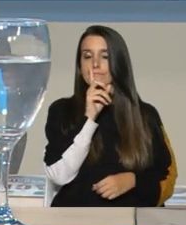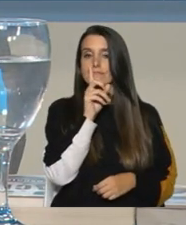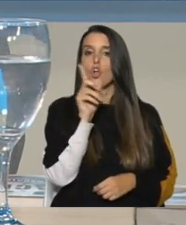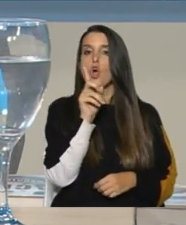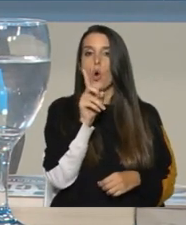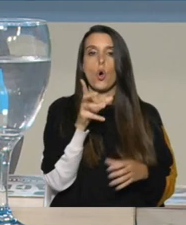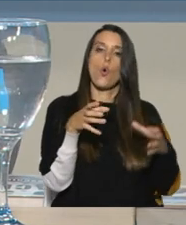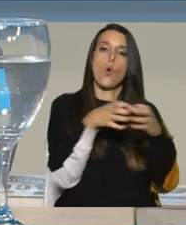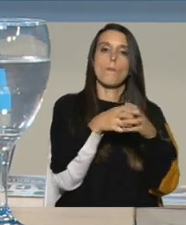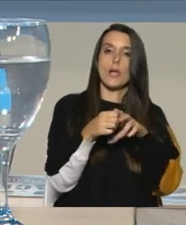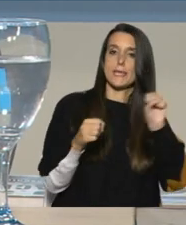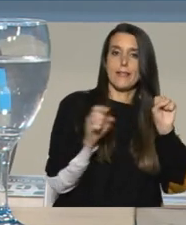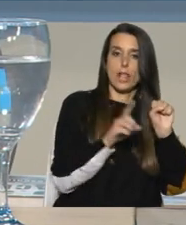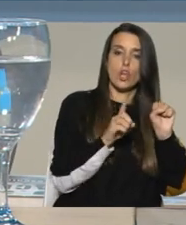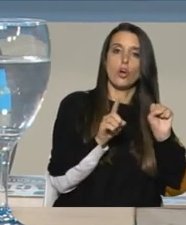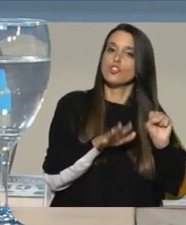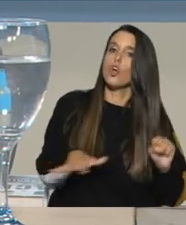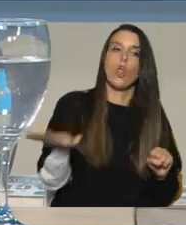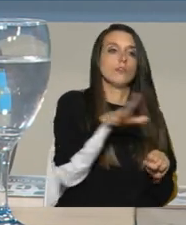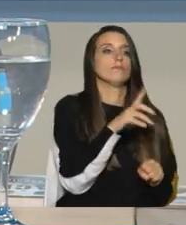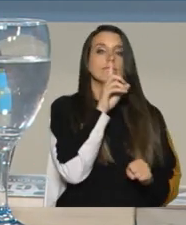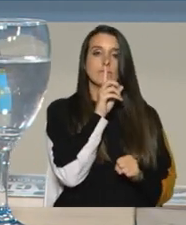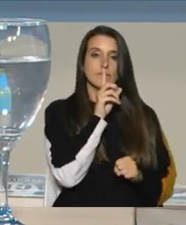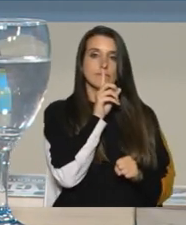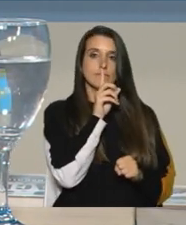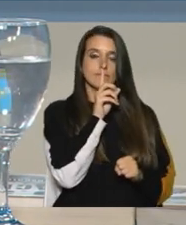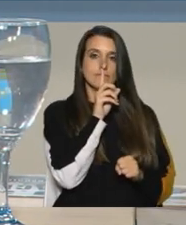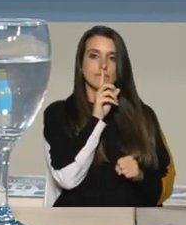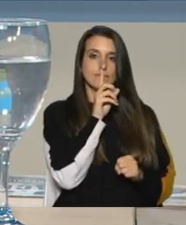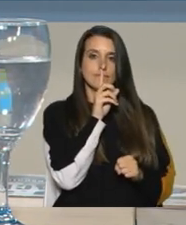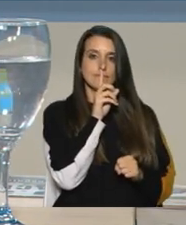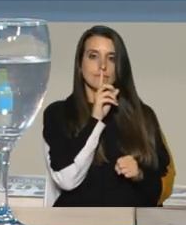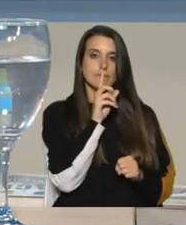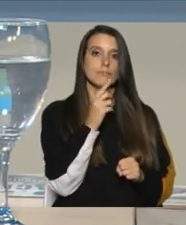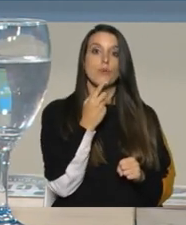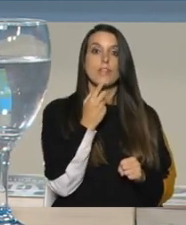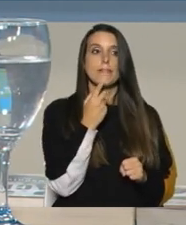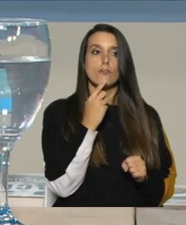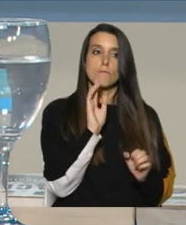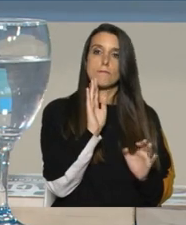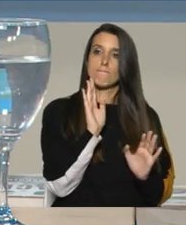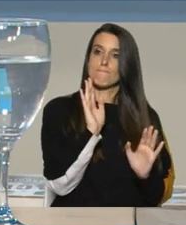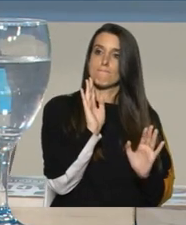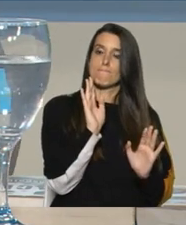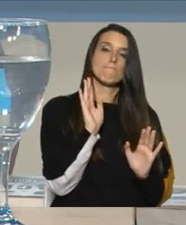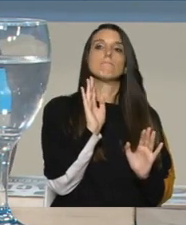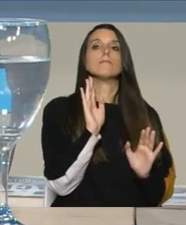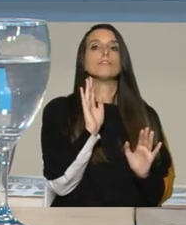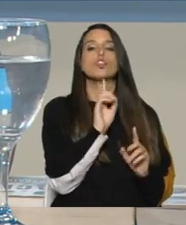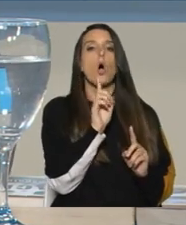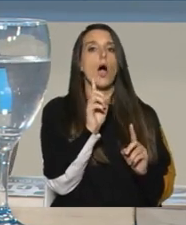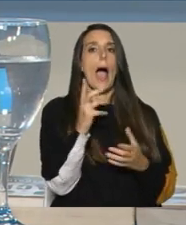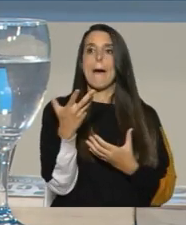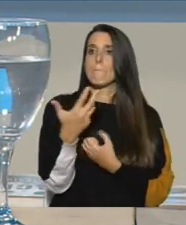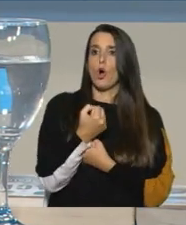izquierda, por todo el sistema. Somos, parece, políticamente incorrectos. Nosotros no tenemos apoyo